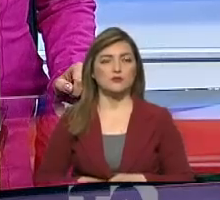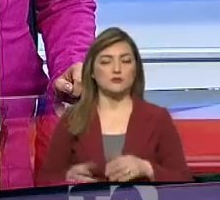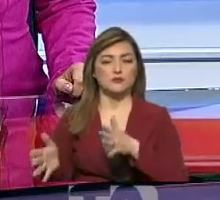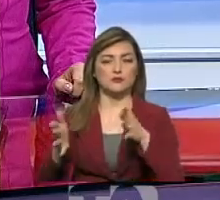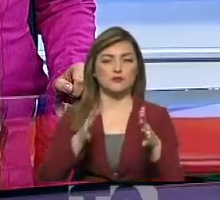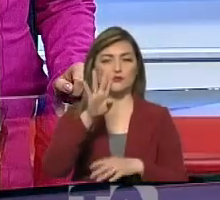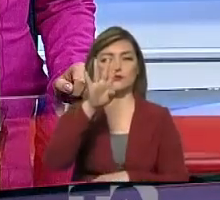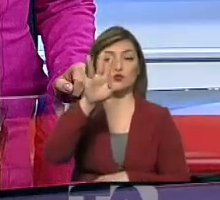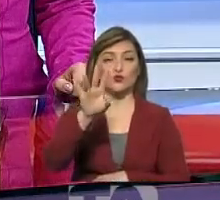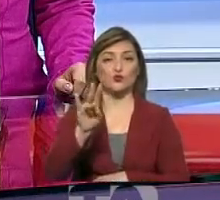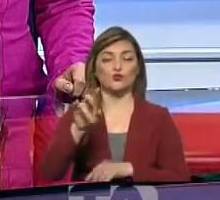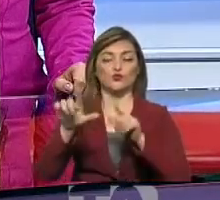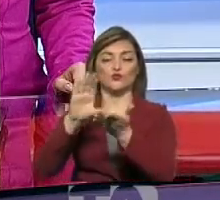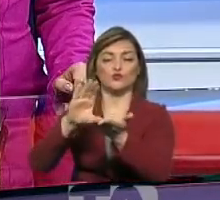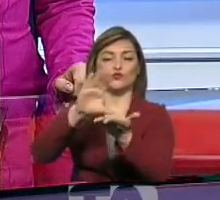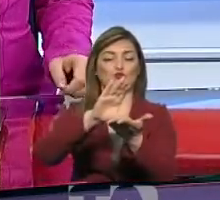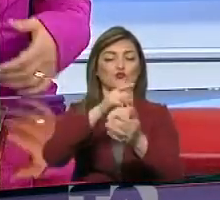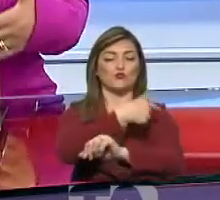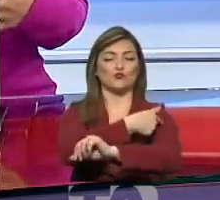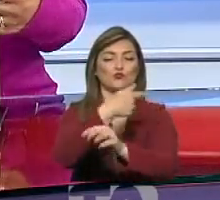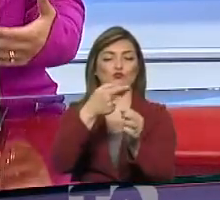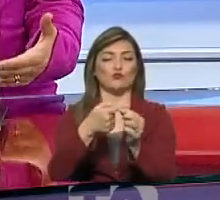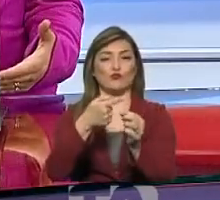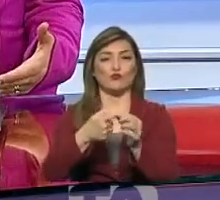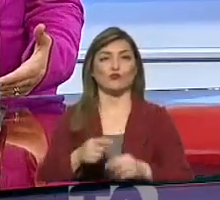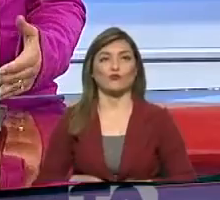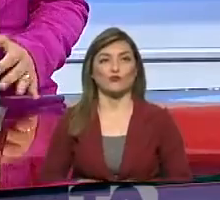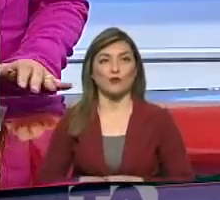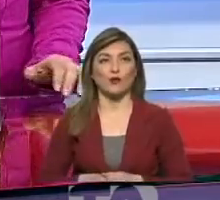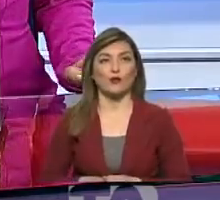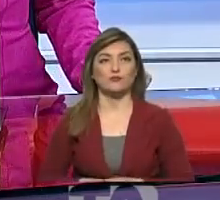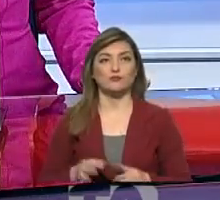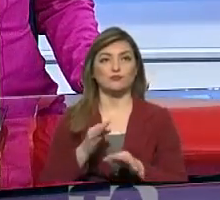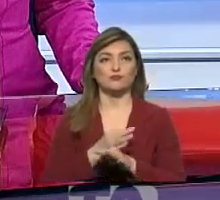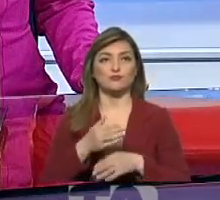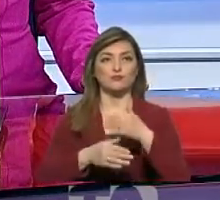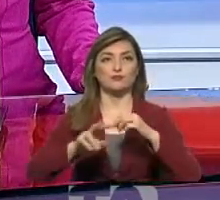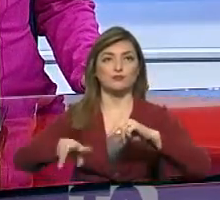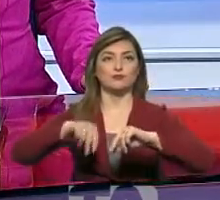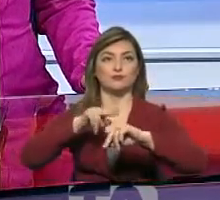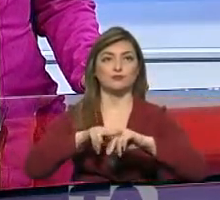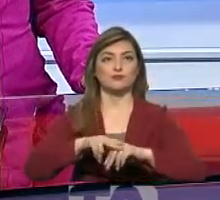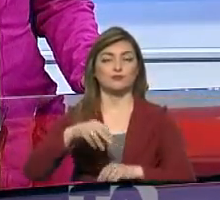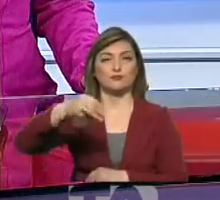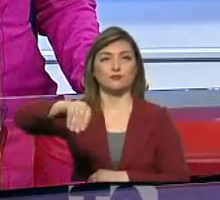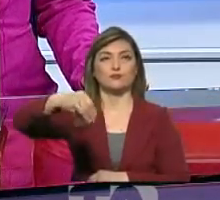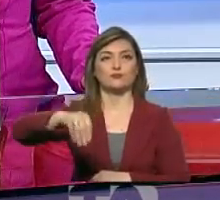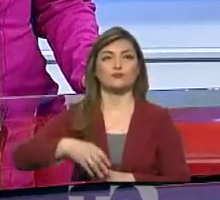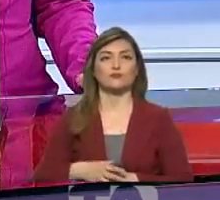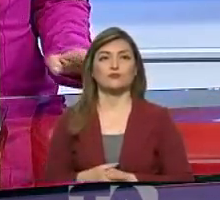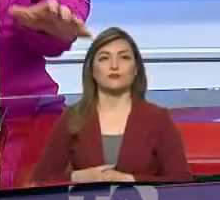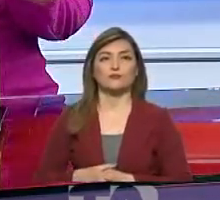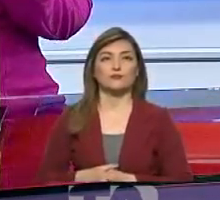Y los 47 puntos fijos de vacunación que se habilitaron en Quito funcionaron con normalidad durante este miércoles.